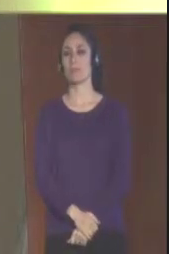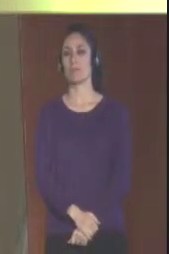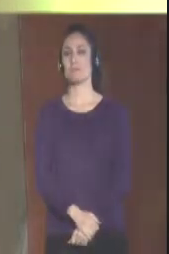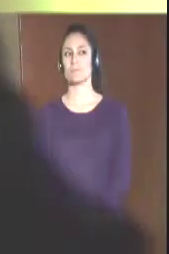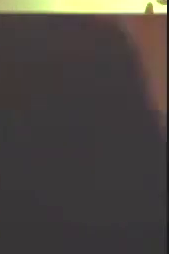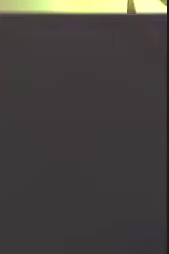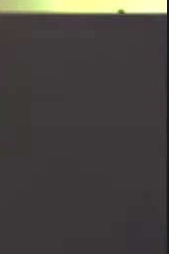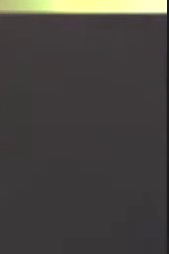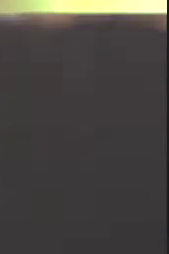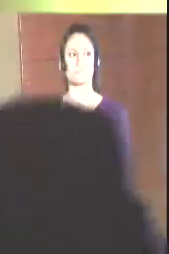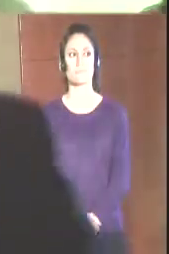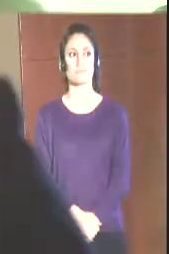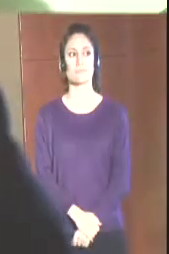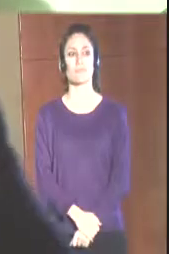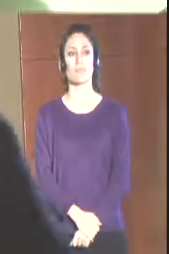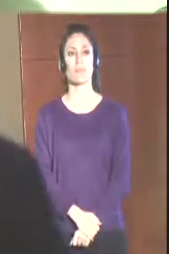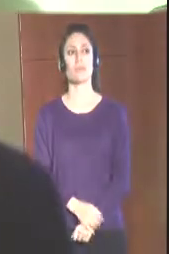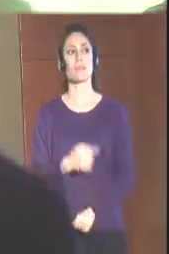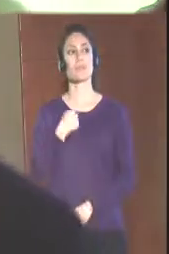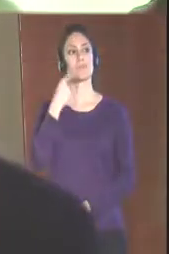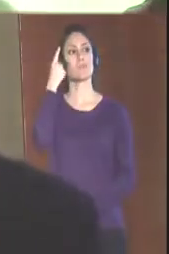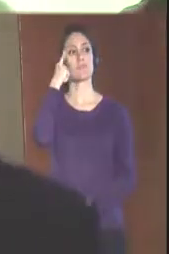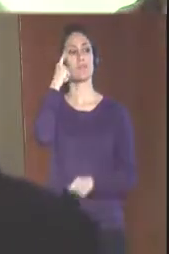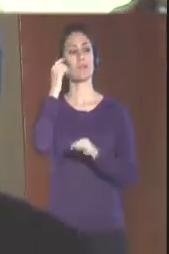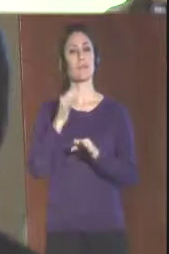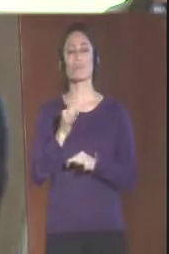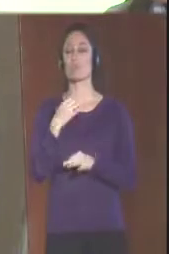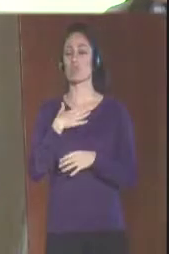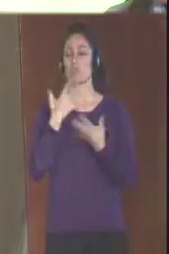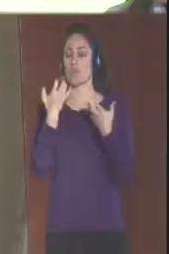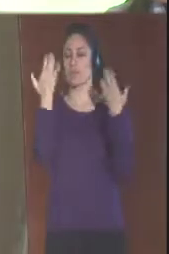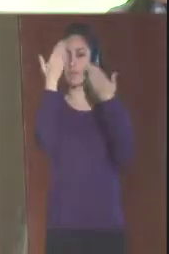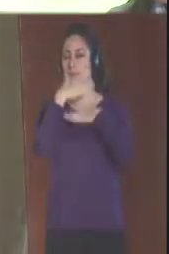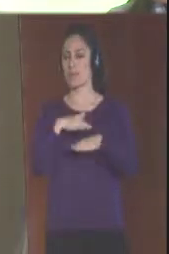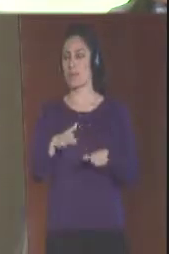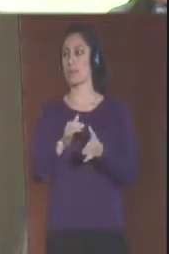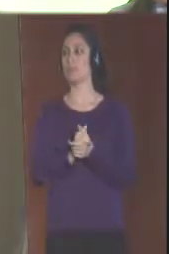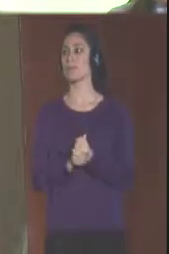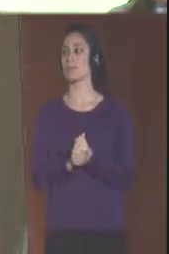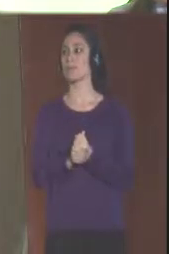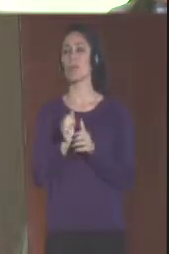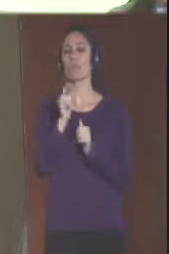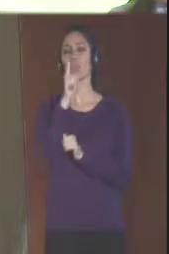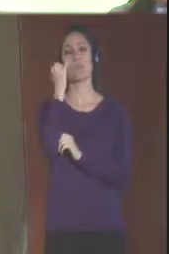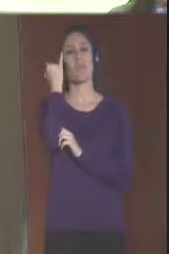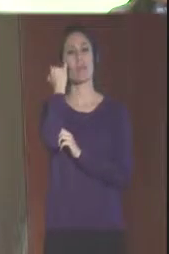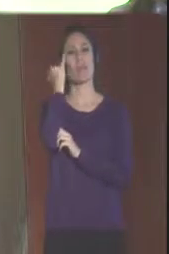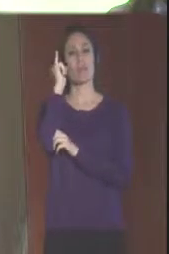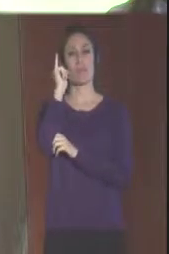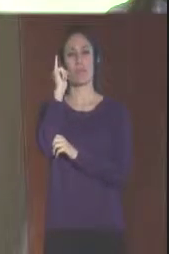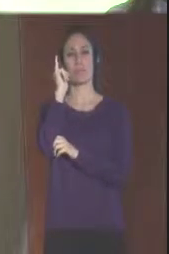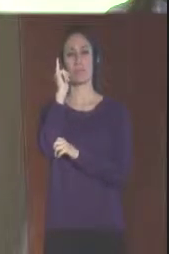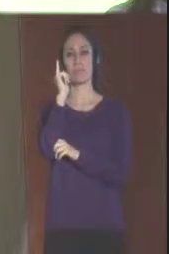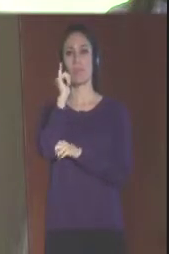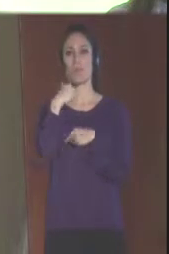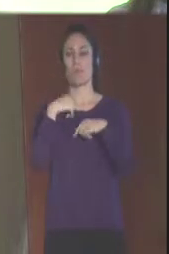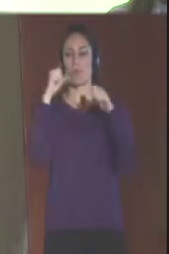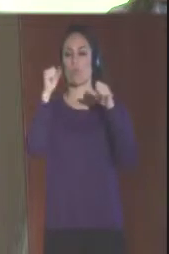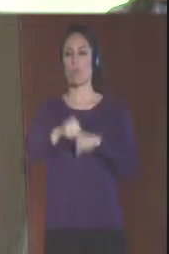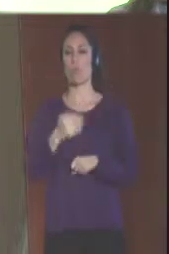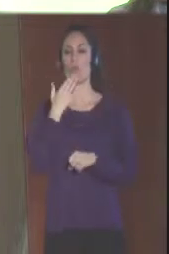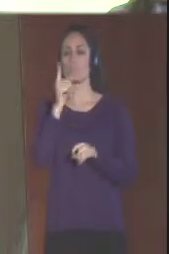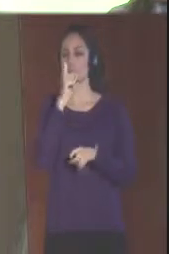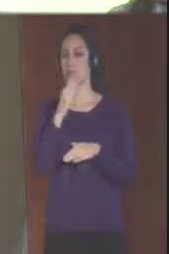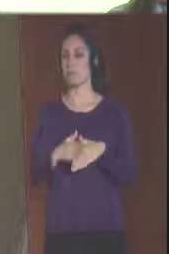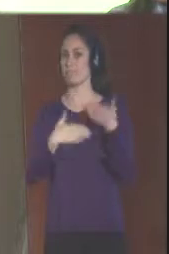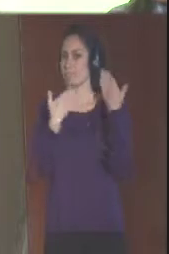est indispensable, à mon avis. Elementos, y quiero terminar más bien con una idea fuerza que podría constituirse una